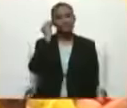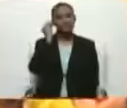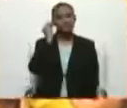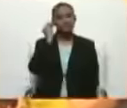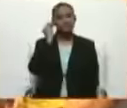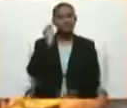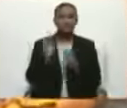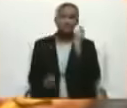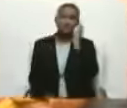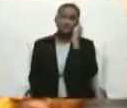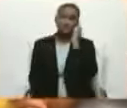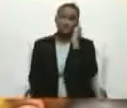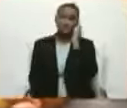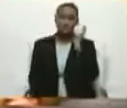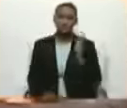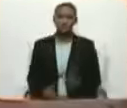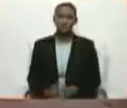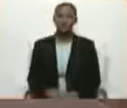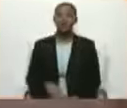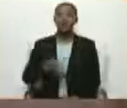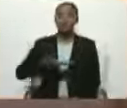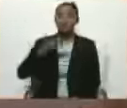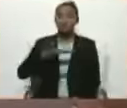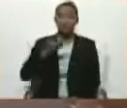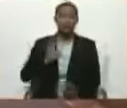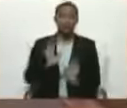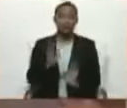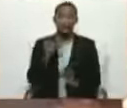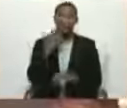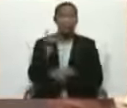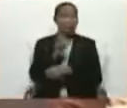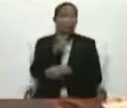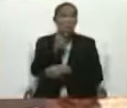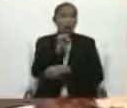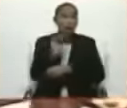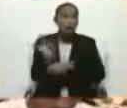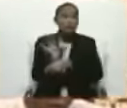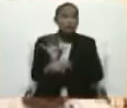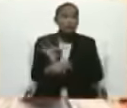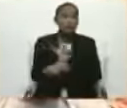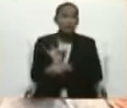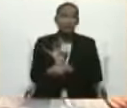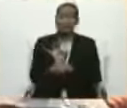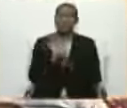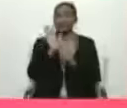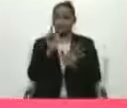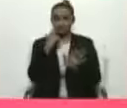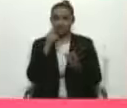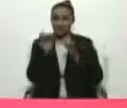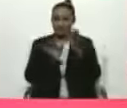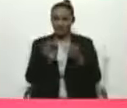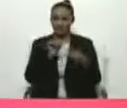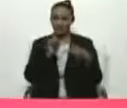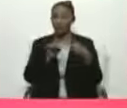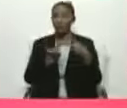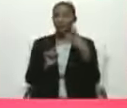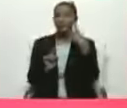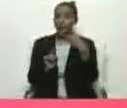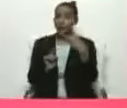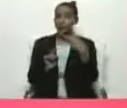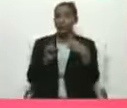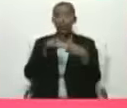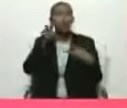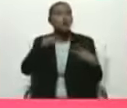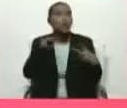Es fundamental. Si no funciona, hay dos que no fallan. Nunca van a